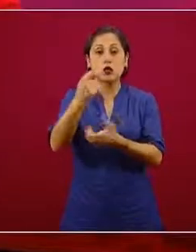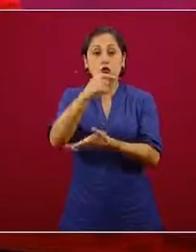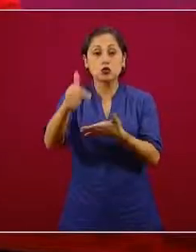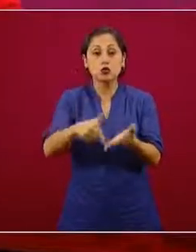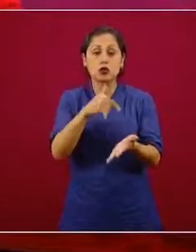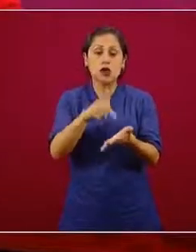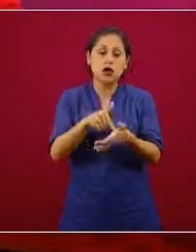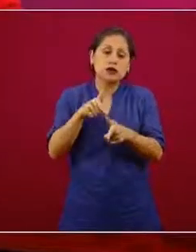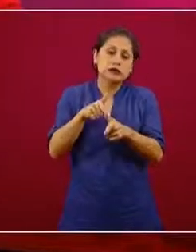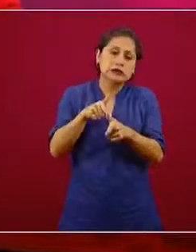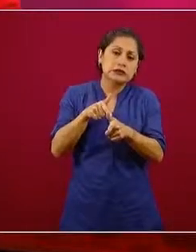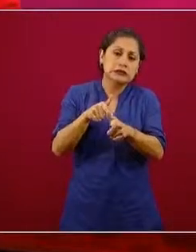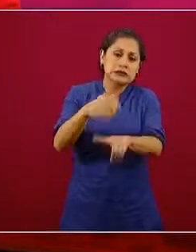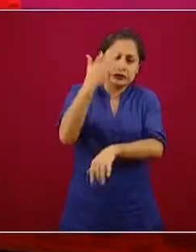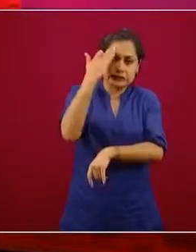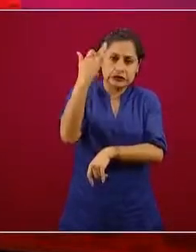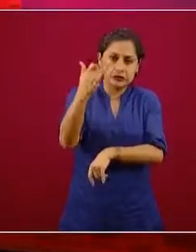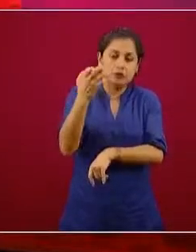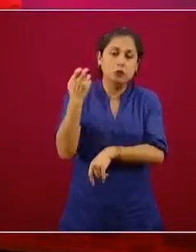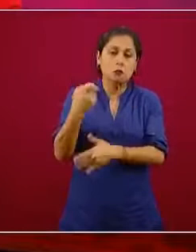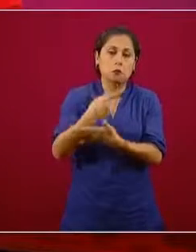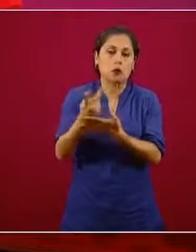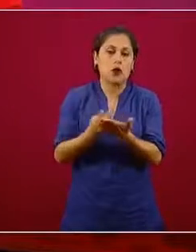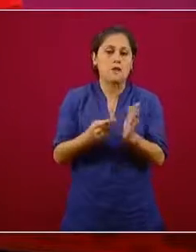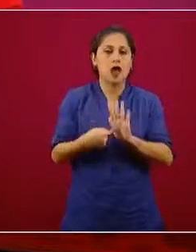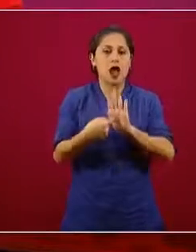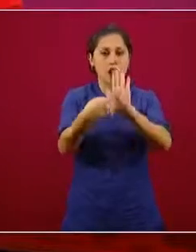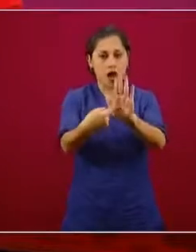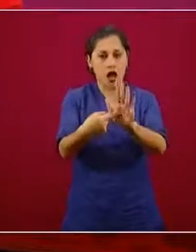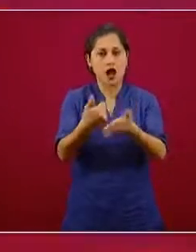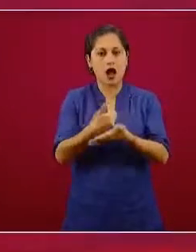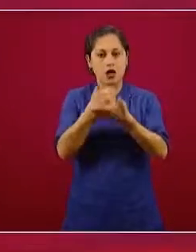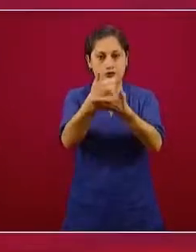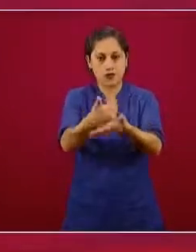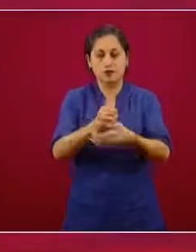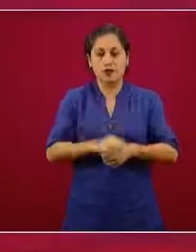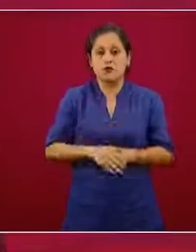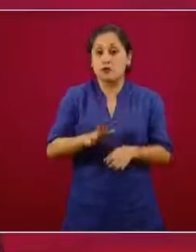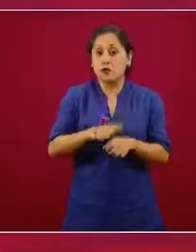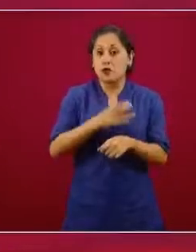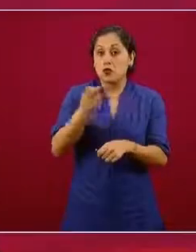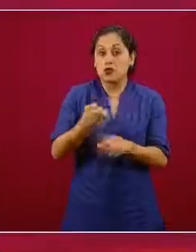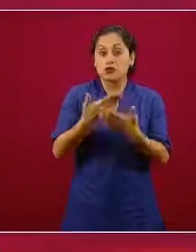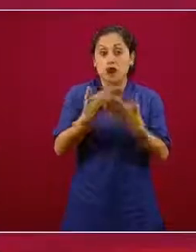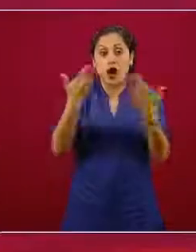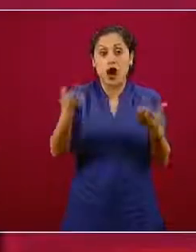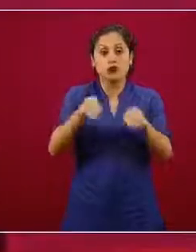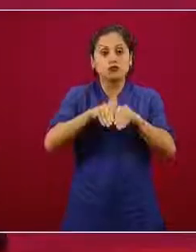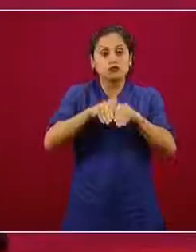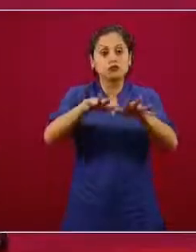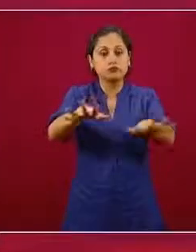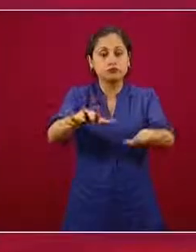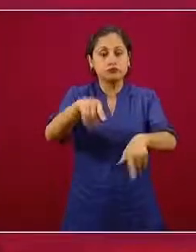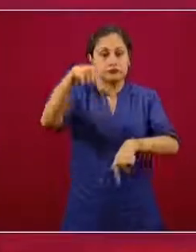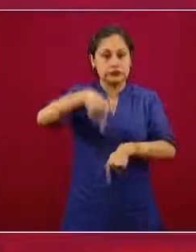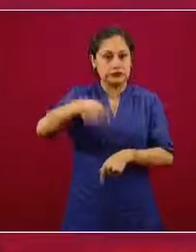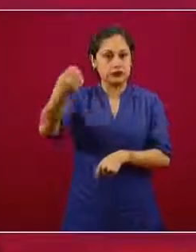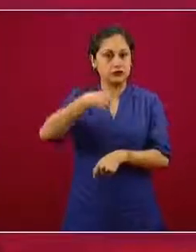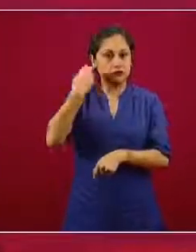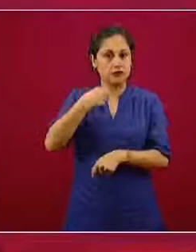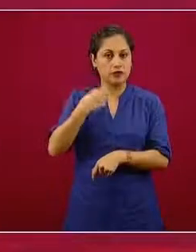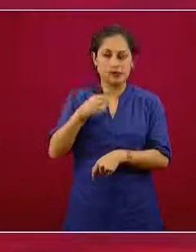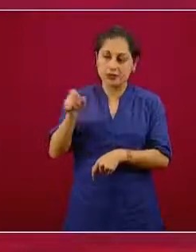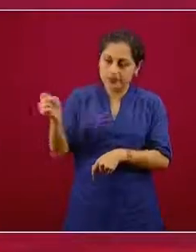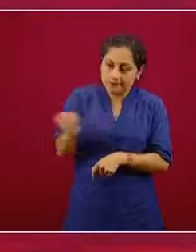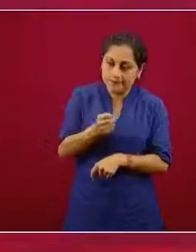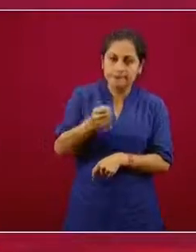país. Y en ese sentido queremos que se conozca de manera directa, por eso preferimos aprovechar el foro de